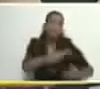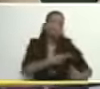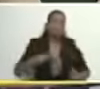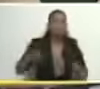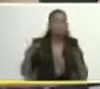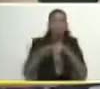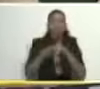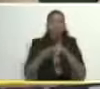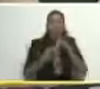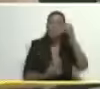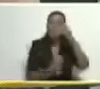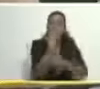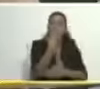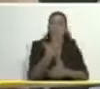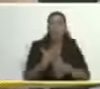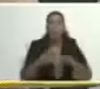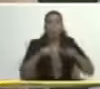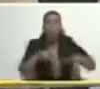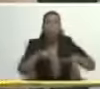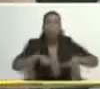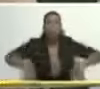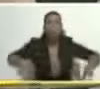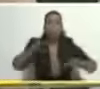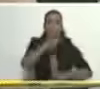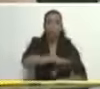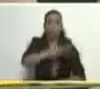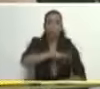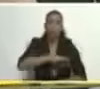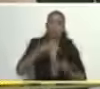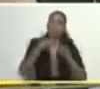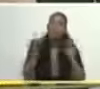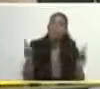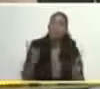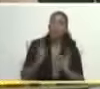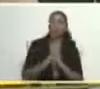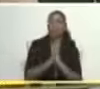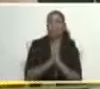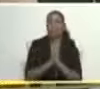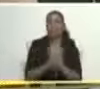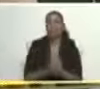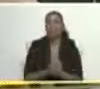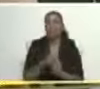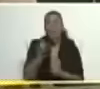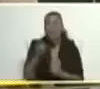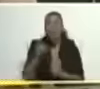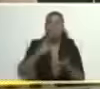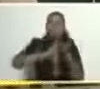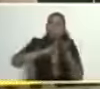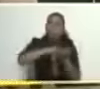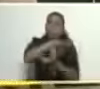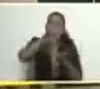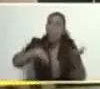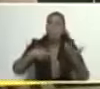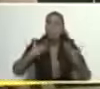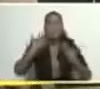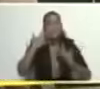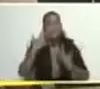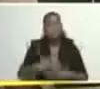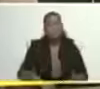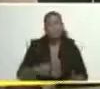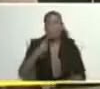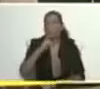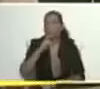que construyan una sociedad democrática a fin de resolver el drama que padecen